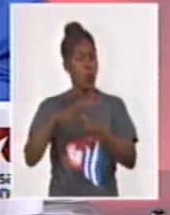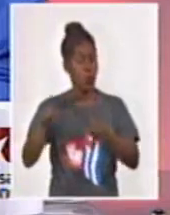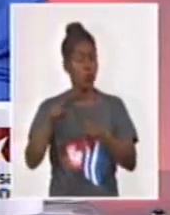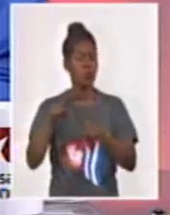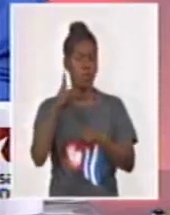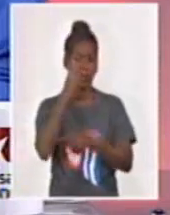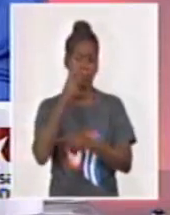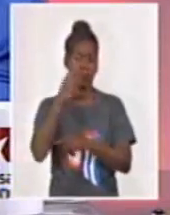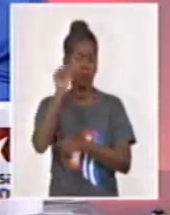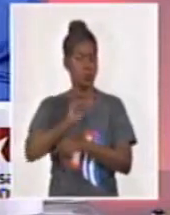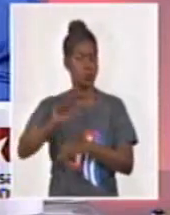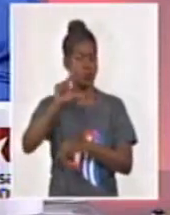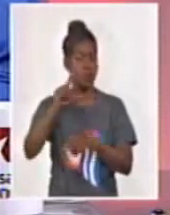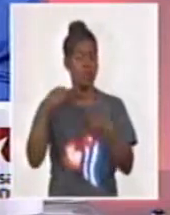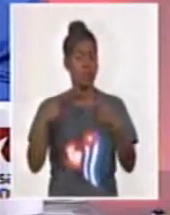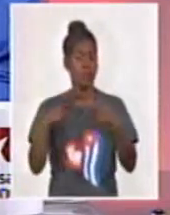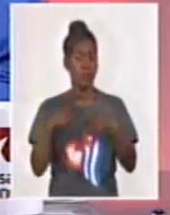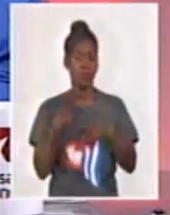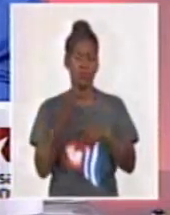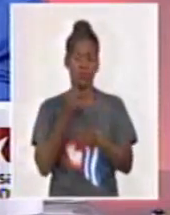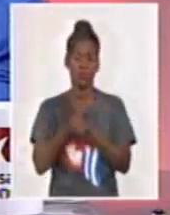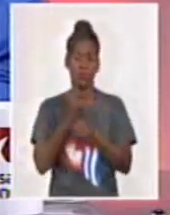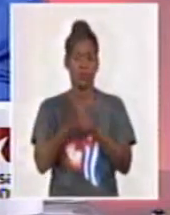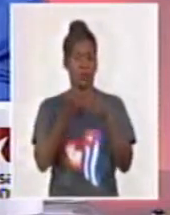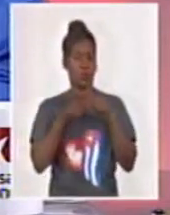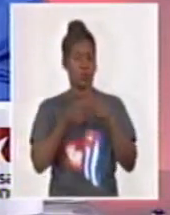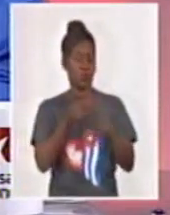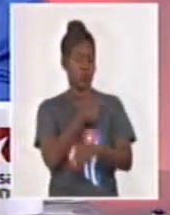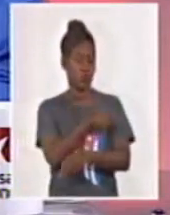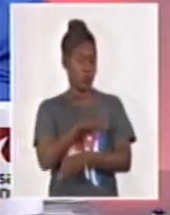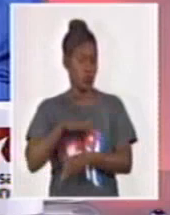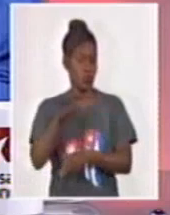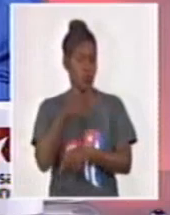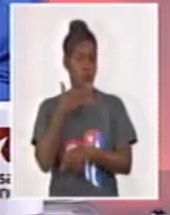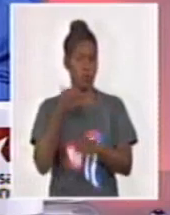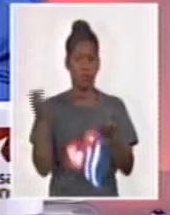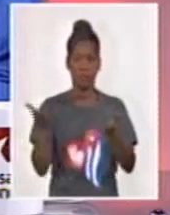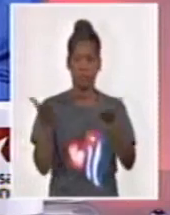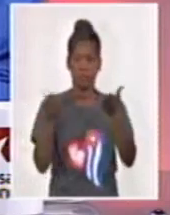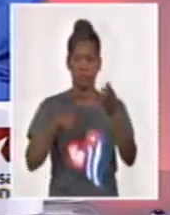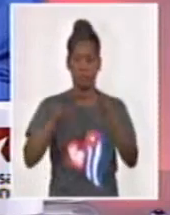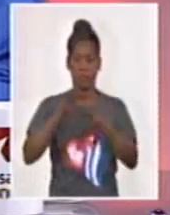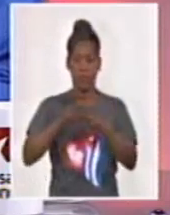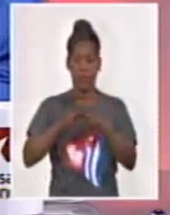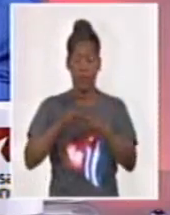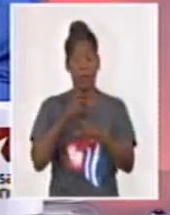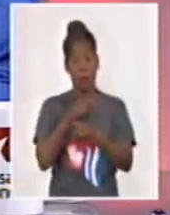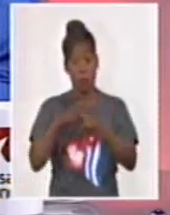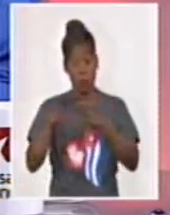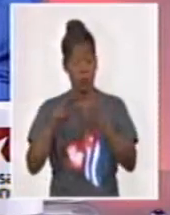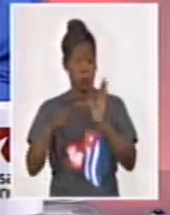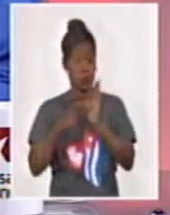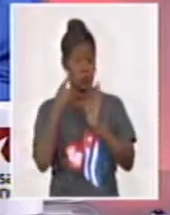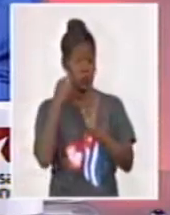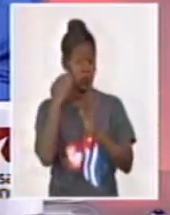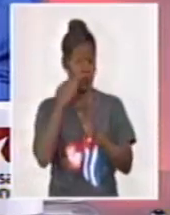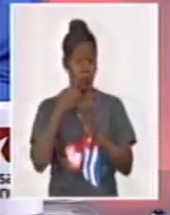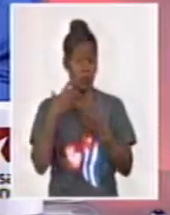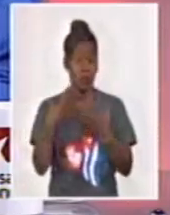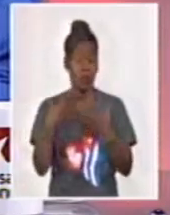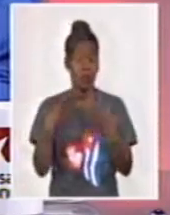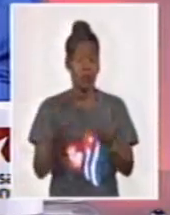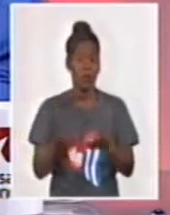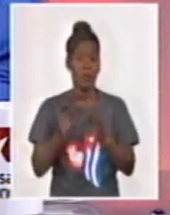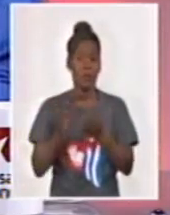tiene que ver mucho con esta apertura que estamos hablando de la entrega de libreta de abastecimiento. Ya la ministra hacía referencia a